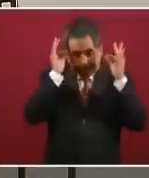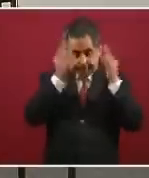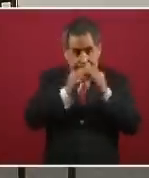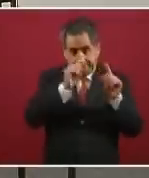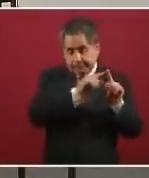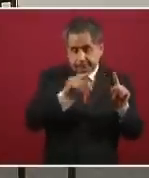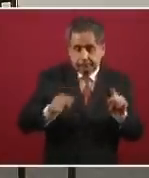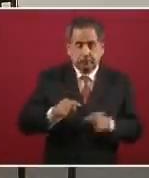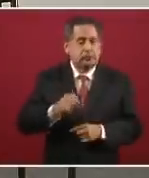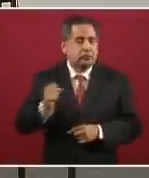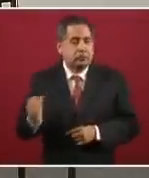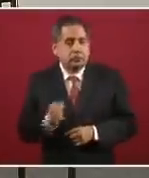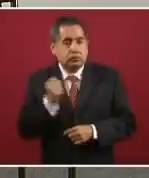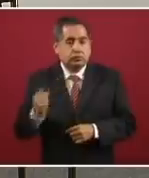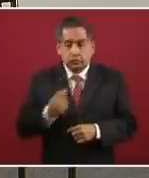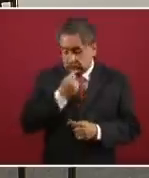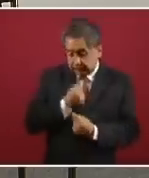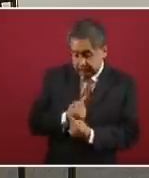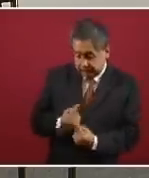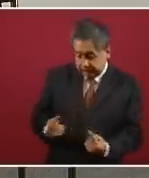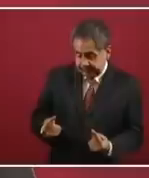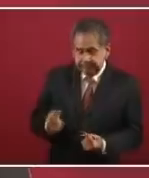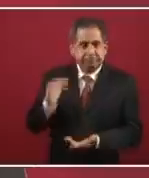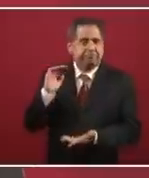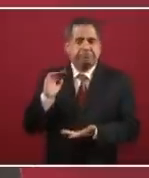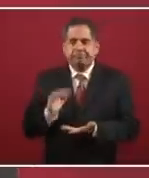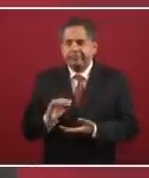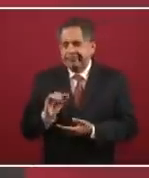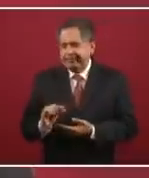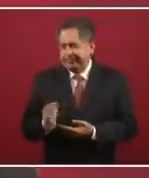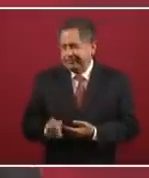menores mexicanos no acompañados en Estados Unidos en esas circunstancias